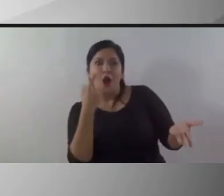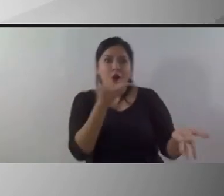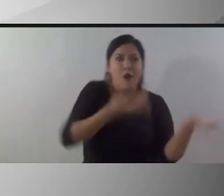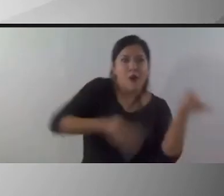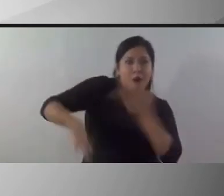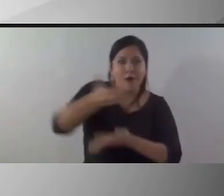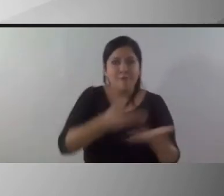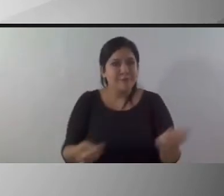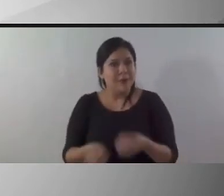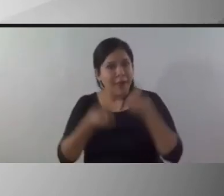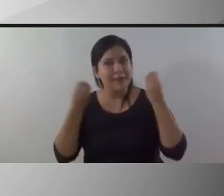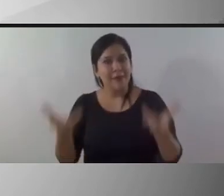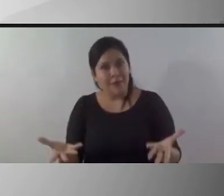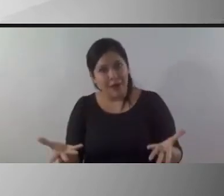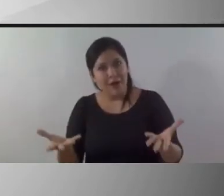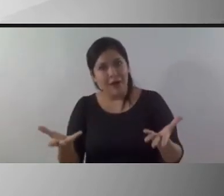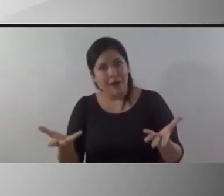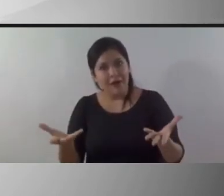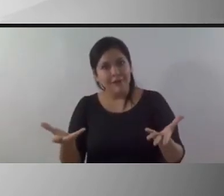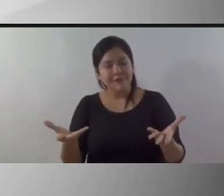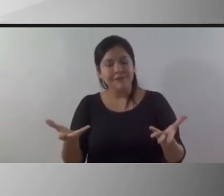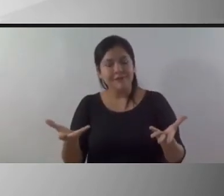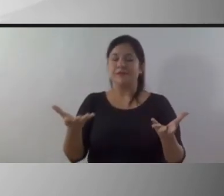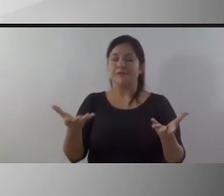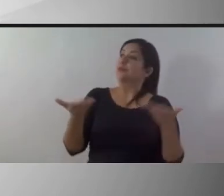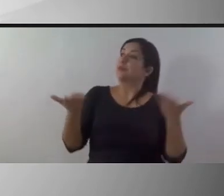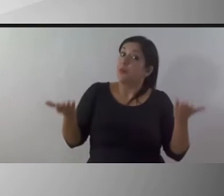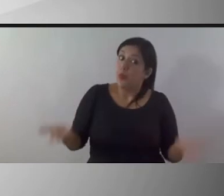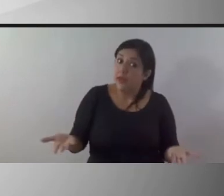la convivencia de los seres humanos. Por eso